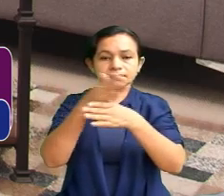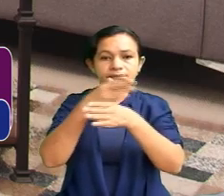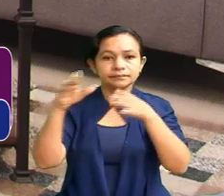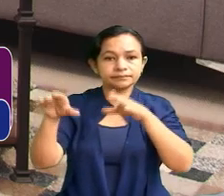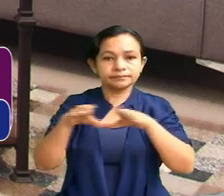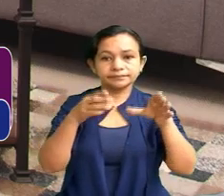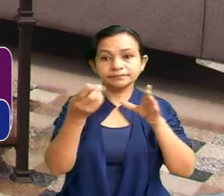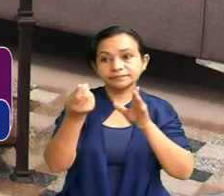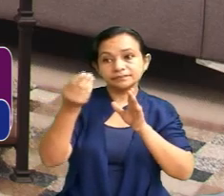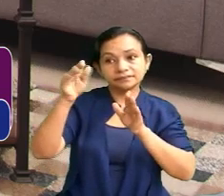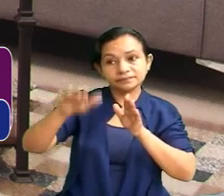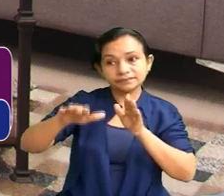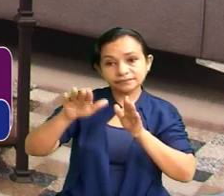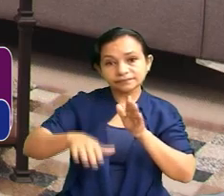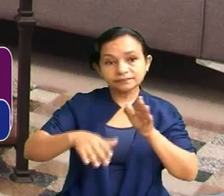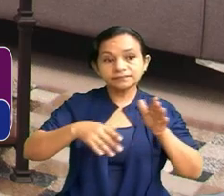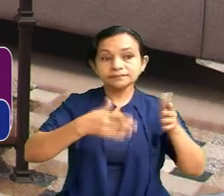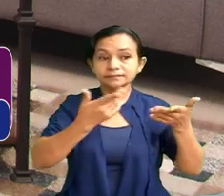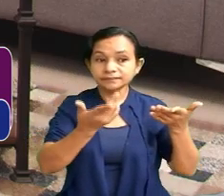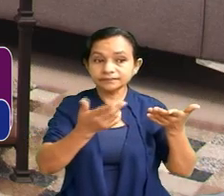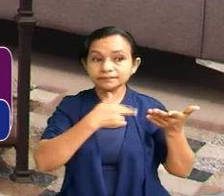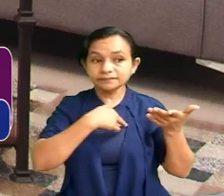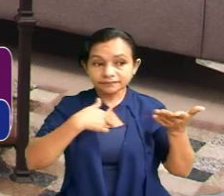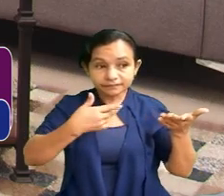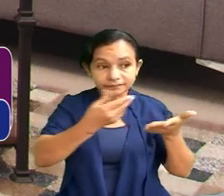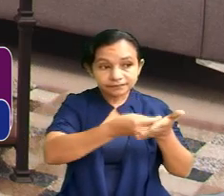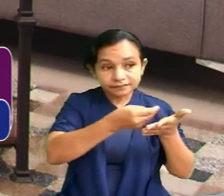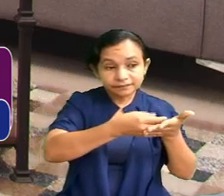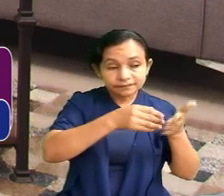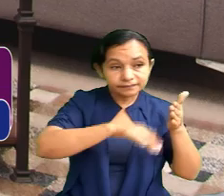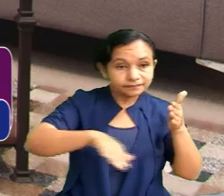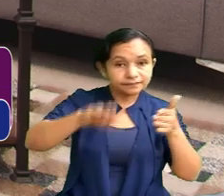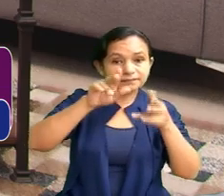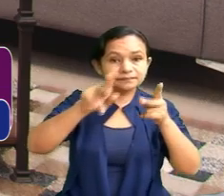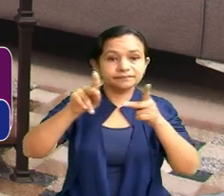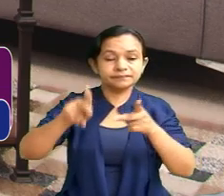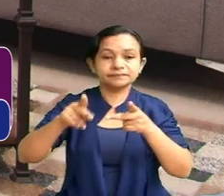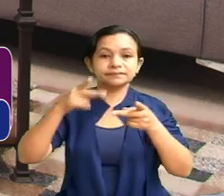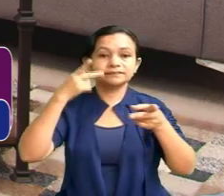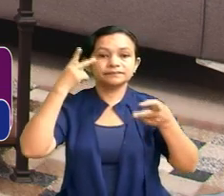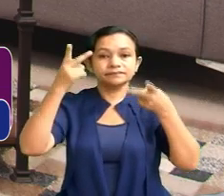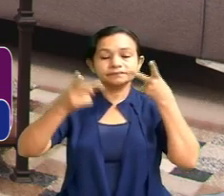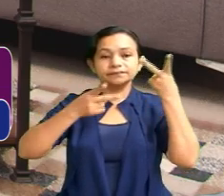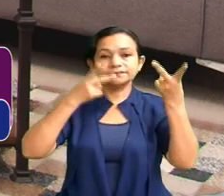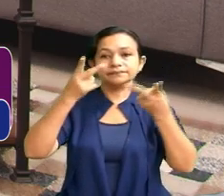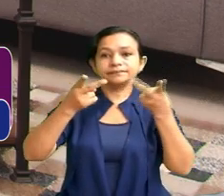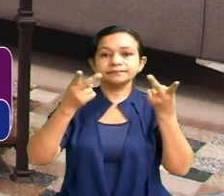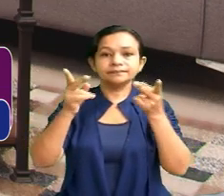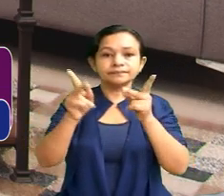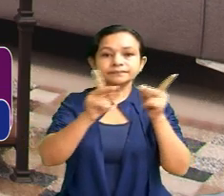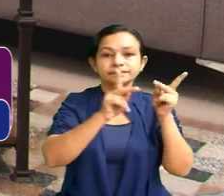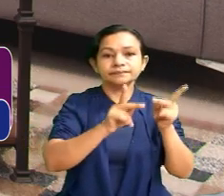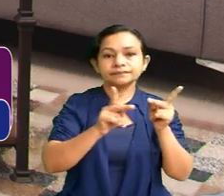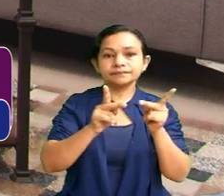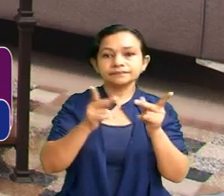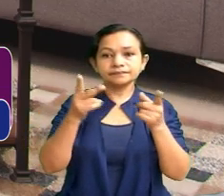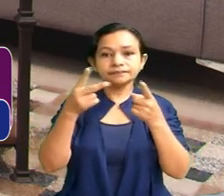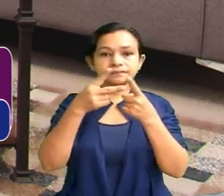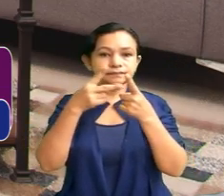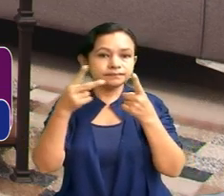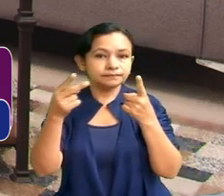descuentos de promociones y eso te genera que la que la gente venga la los prestadores de servicios de hospedería